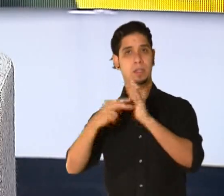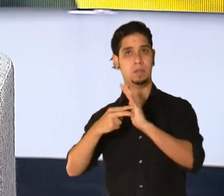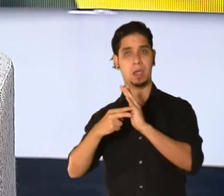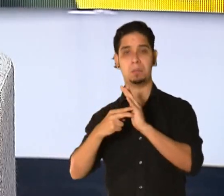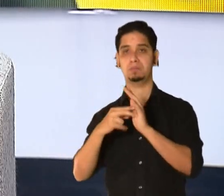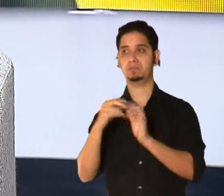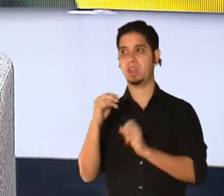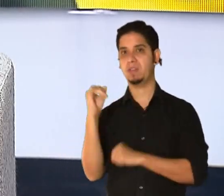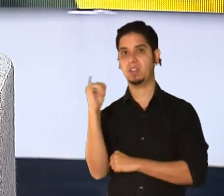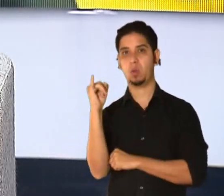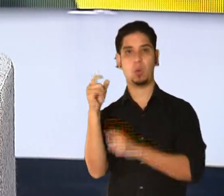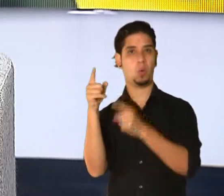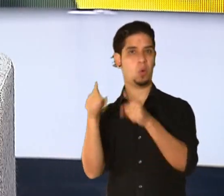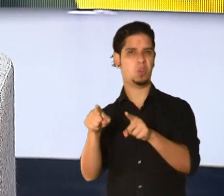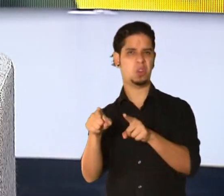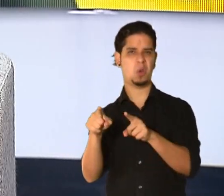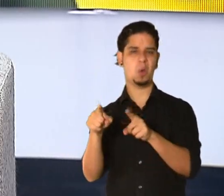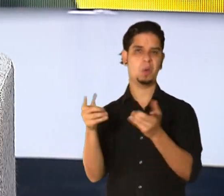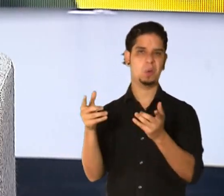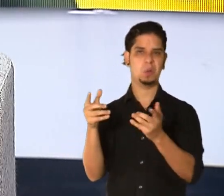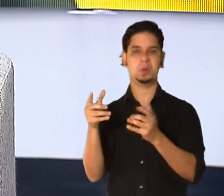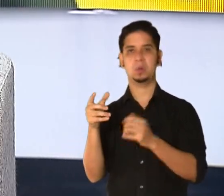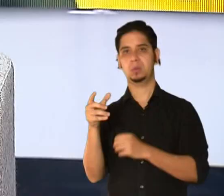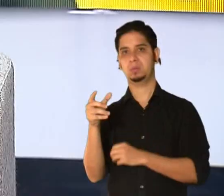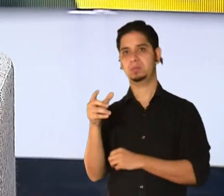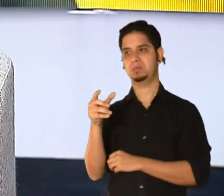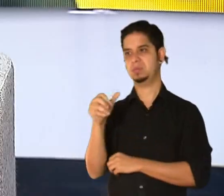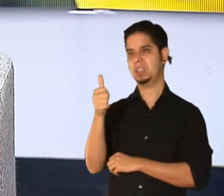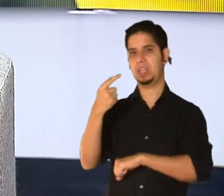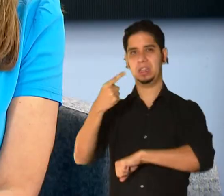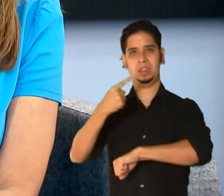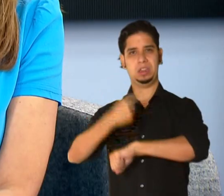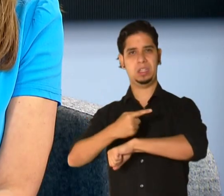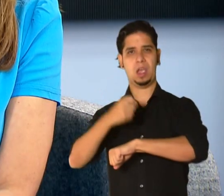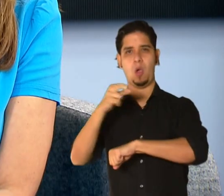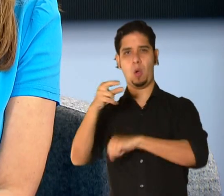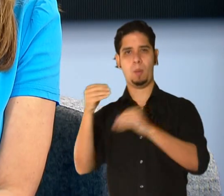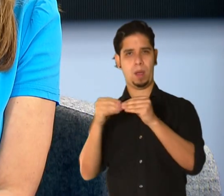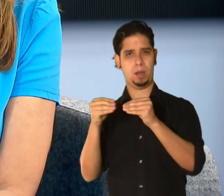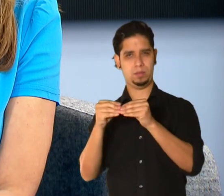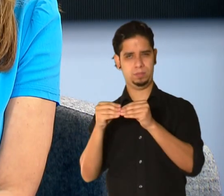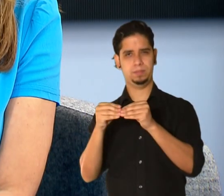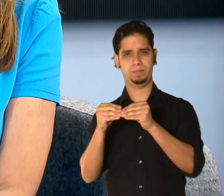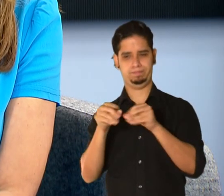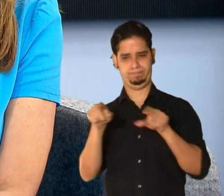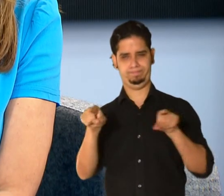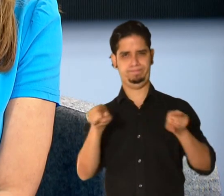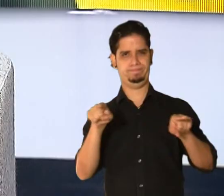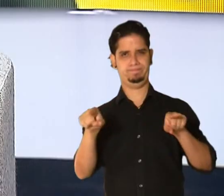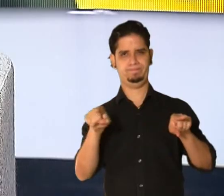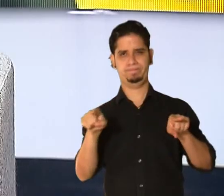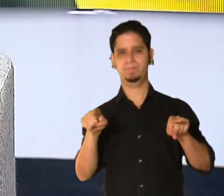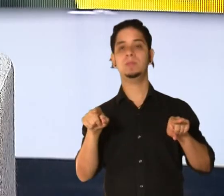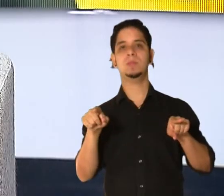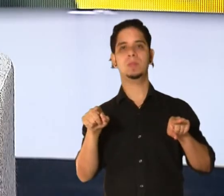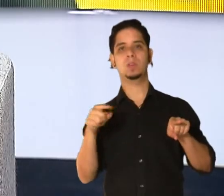por lo menos 10 días o más. Entonces, lo que nosotros hemos hecho